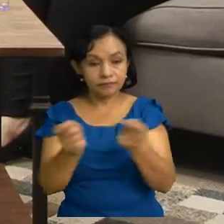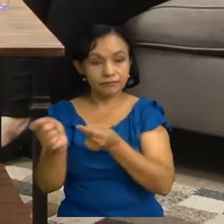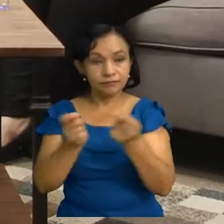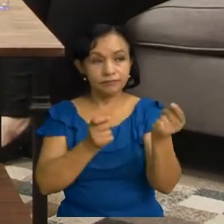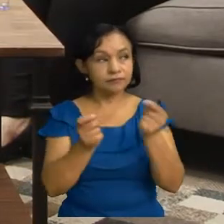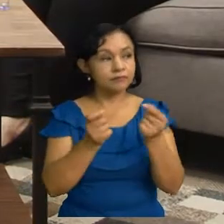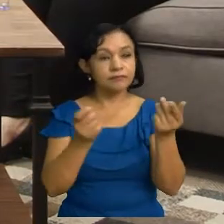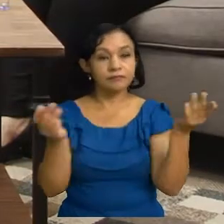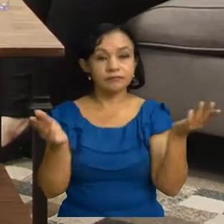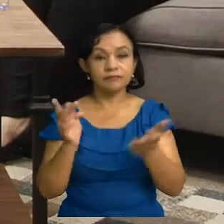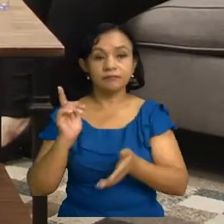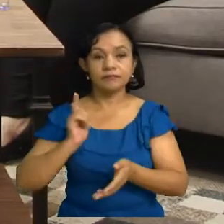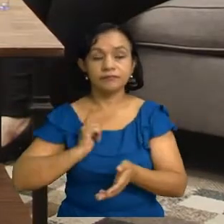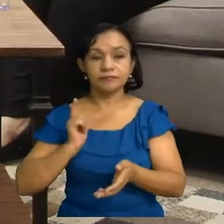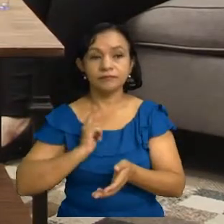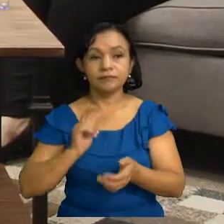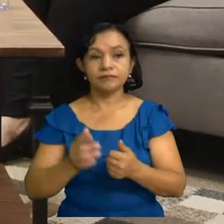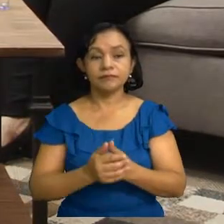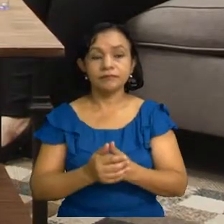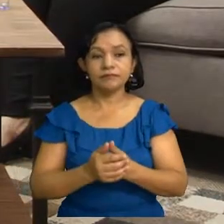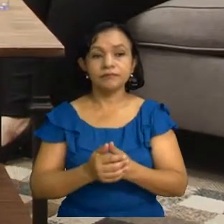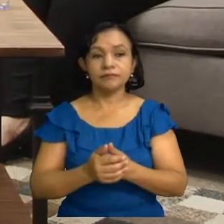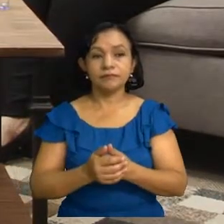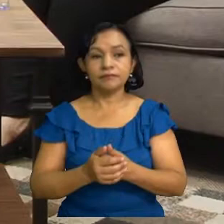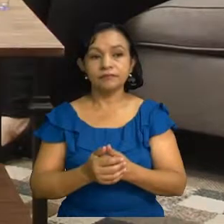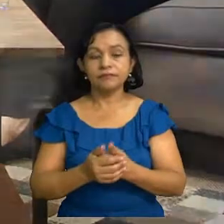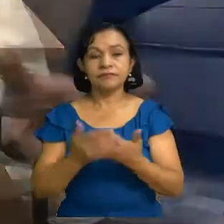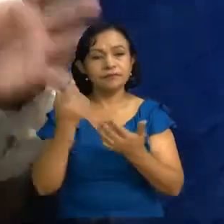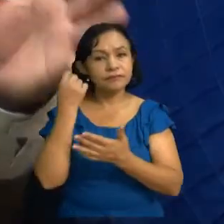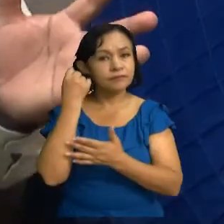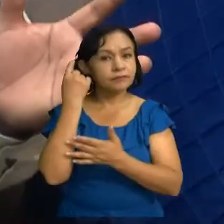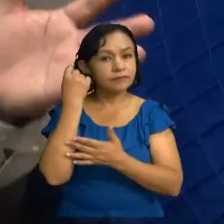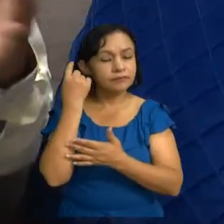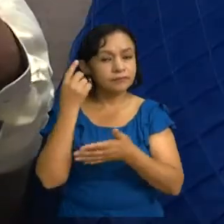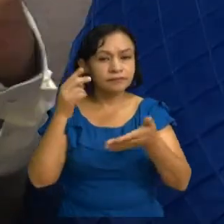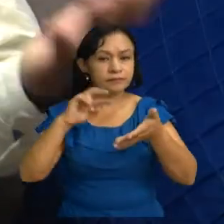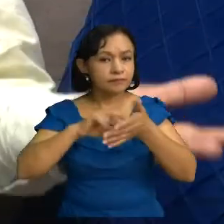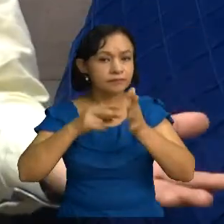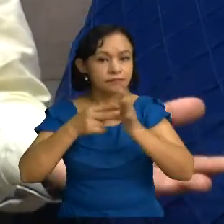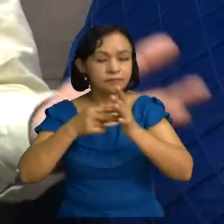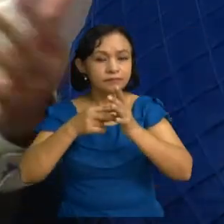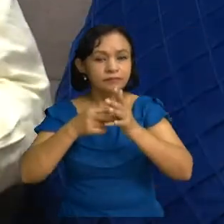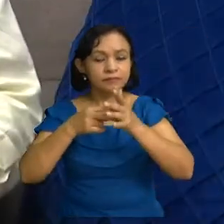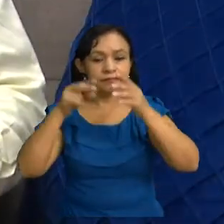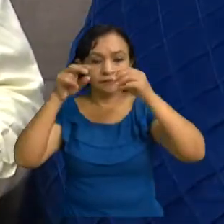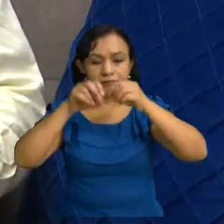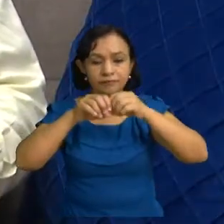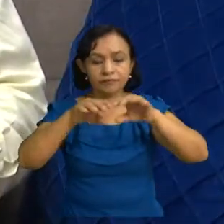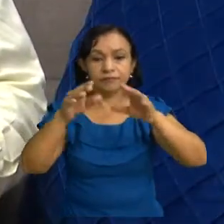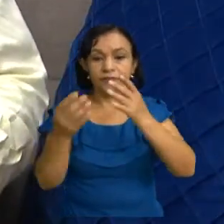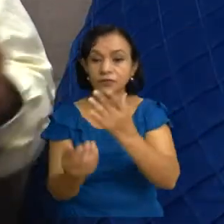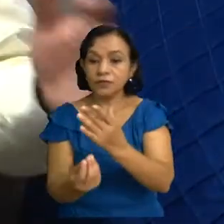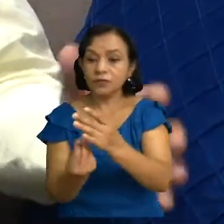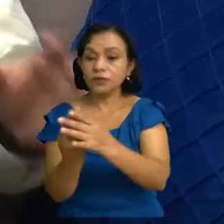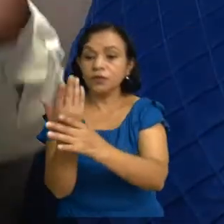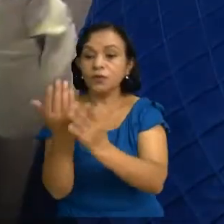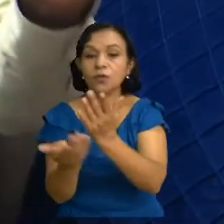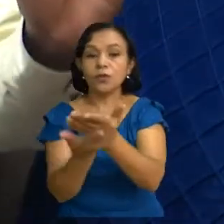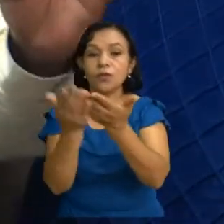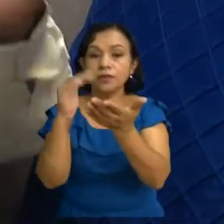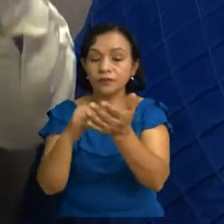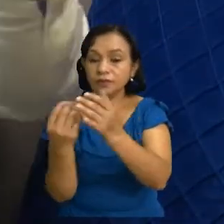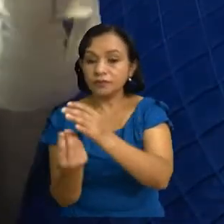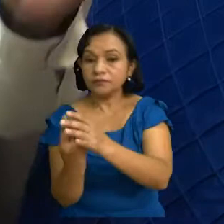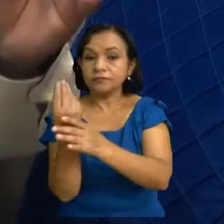usted claro que si compañera indiana entender un poquito lo que significa la campaña en este caso de reforestación y vuelvo y